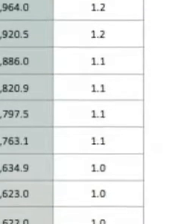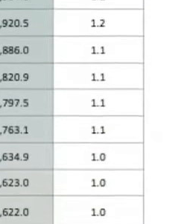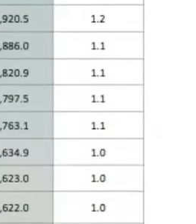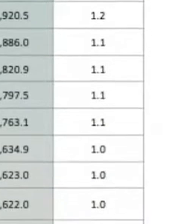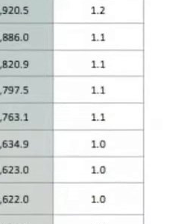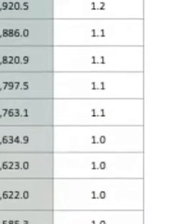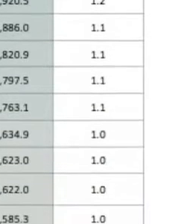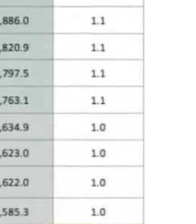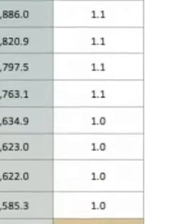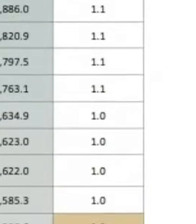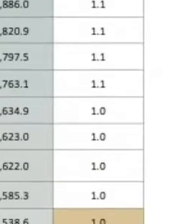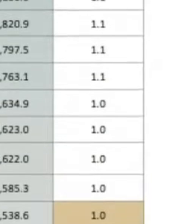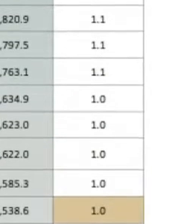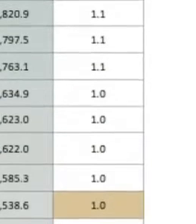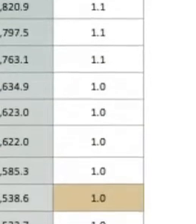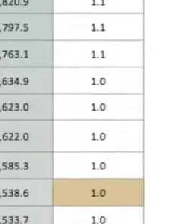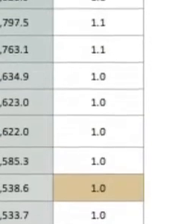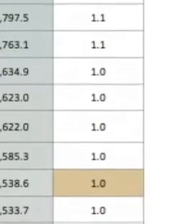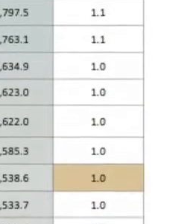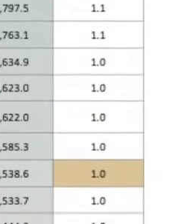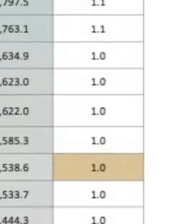por millón de habitantes.